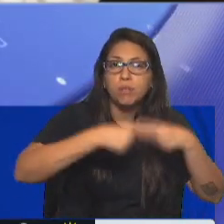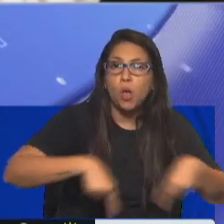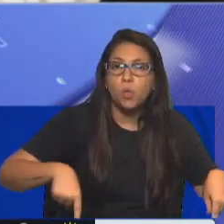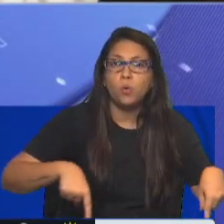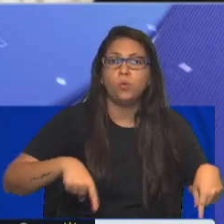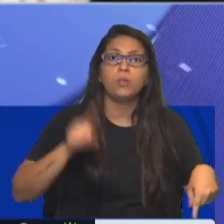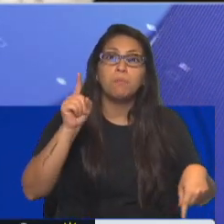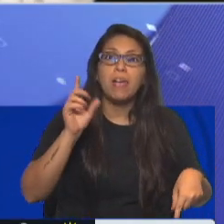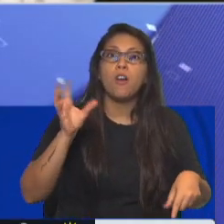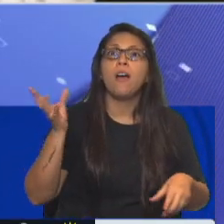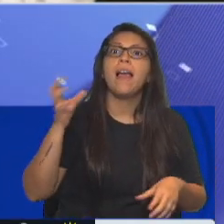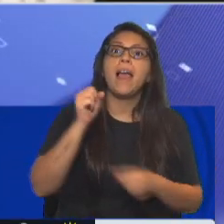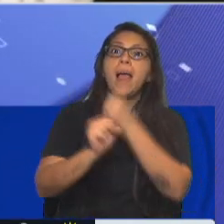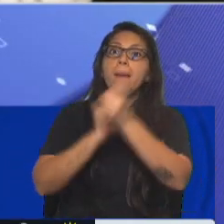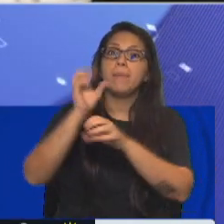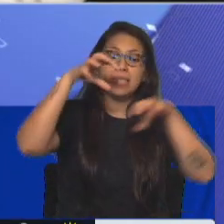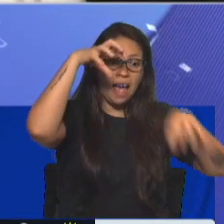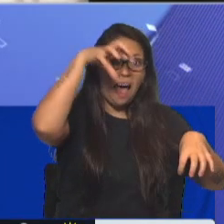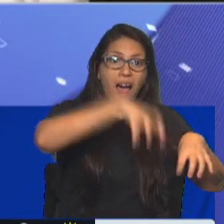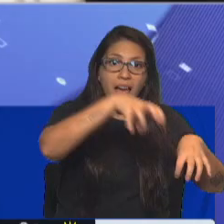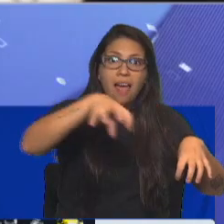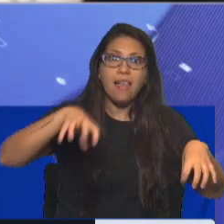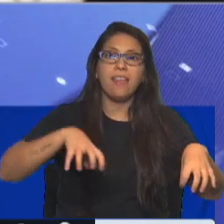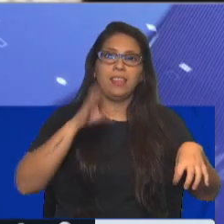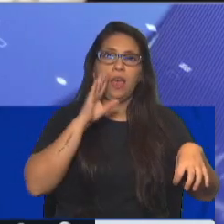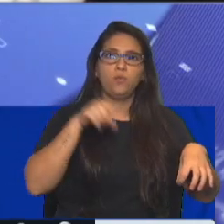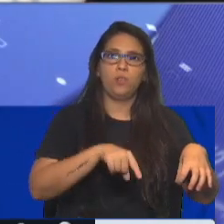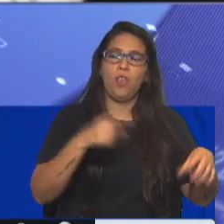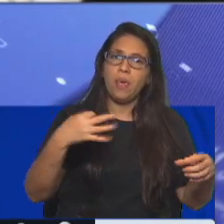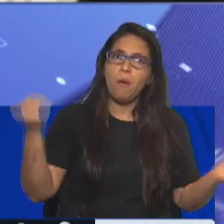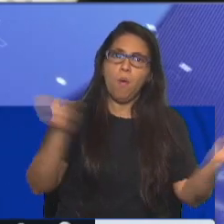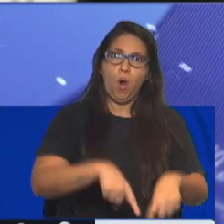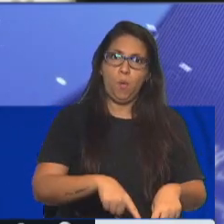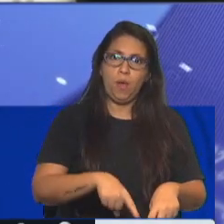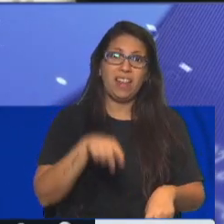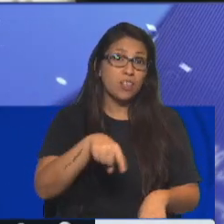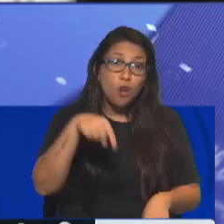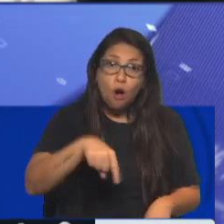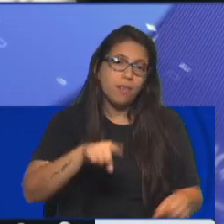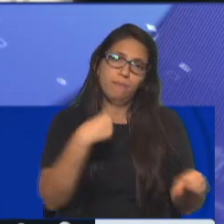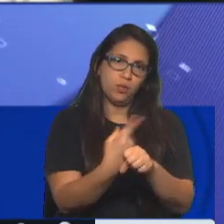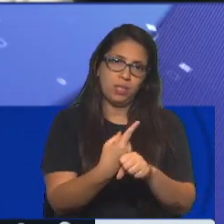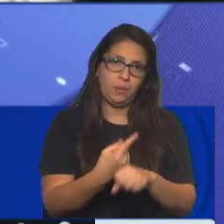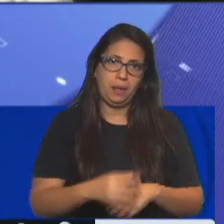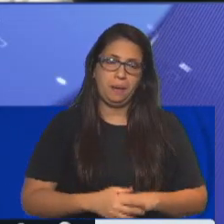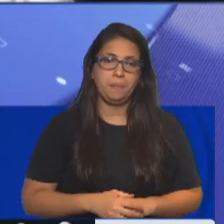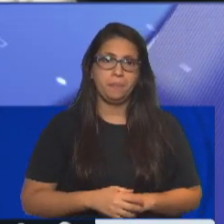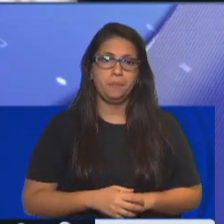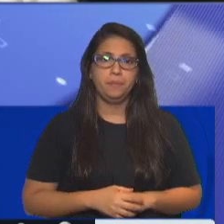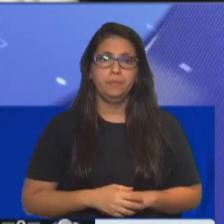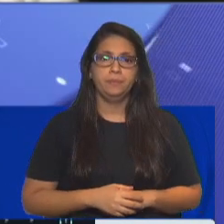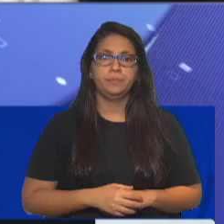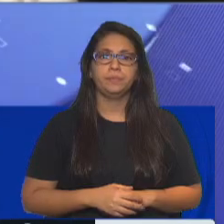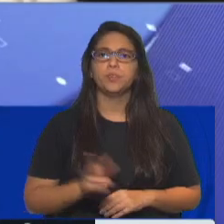las empresas en el territorio de los Estados Unidos. Esto es inviable hoy en día. Claro, y Florencia, preguntarte puntualmente